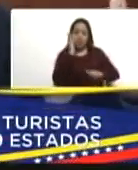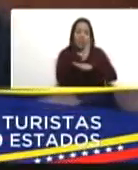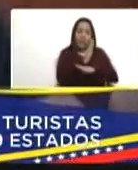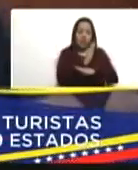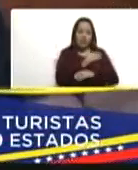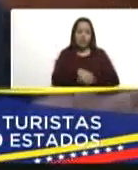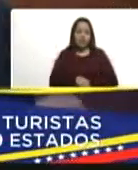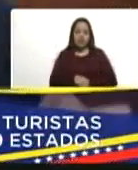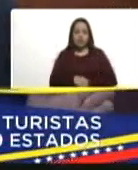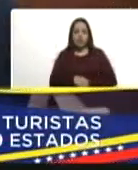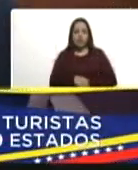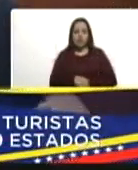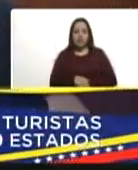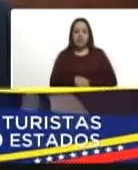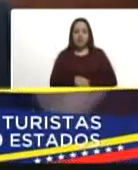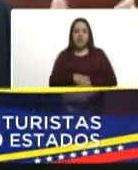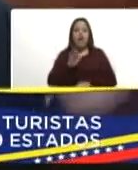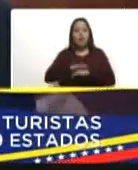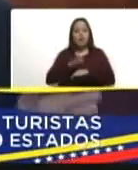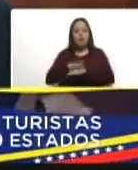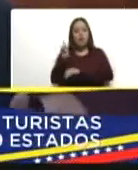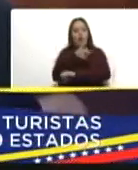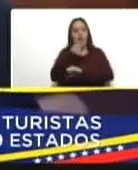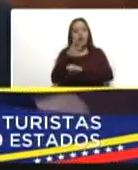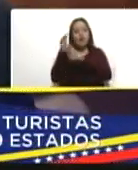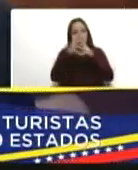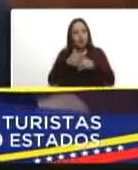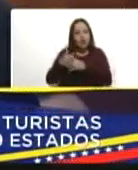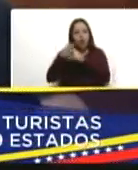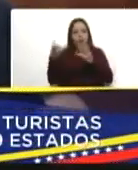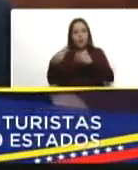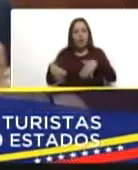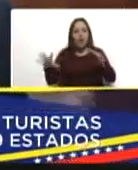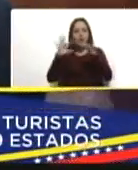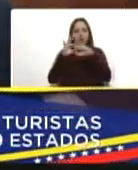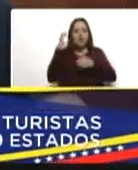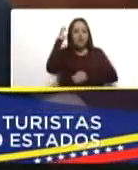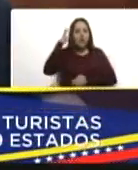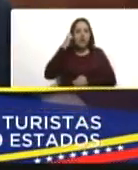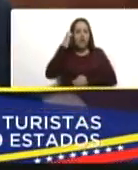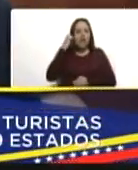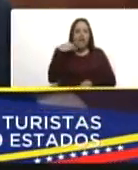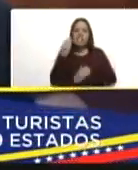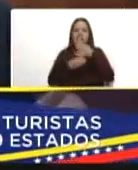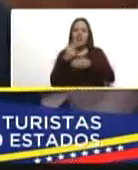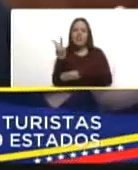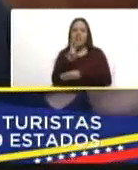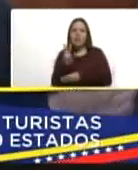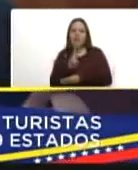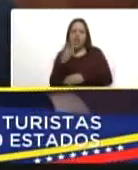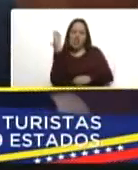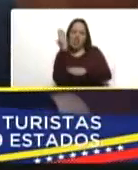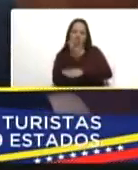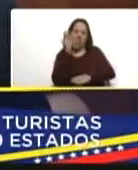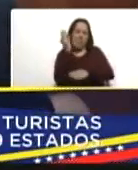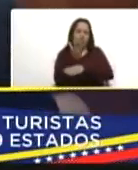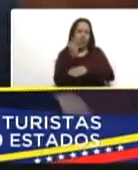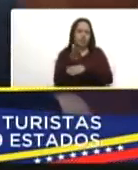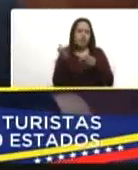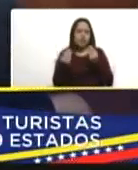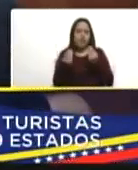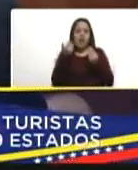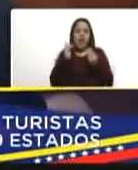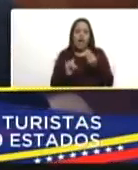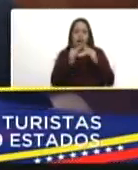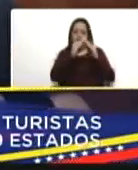Warning del gobierno de los Estados Unidos y la Unión Europea plagar a Venezuela de amenazas eso provocó una